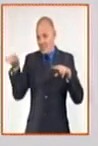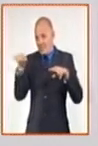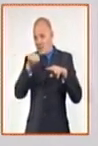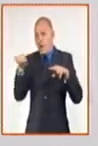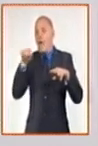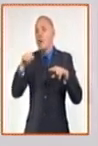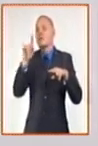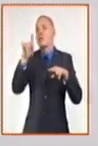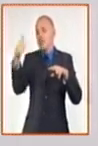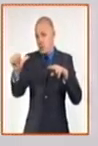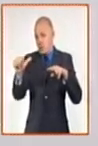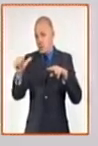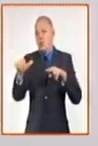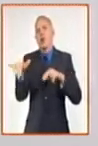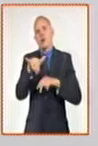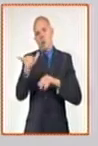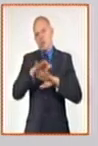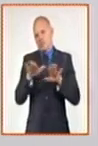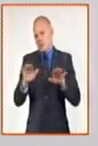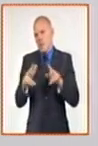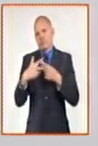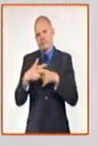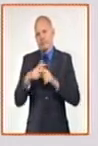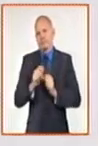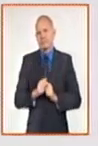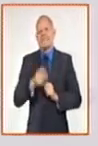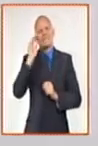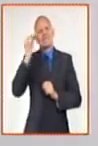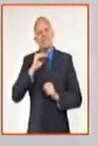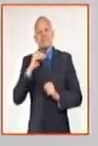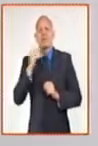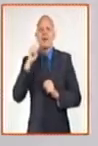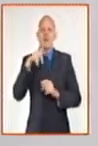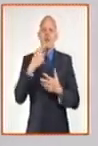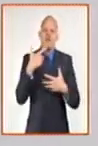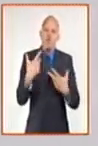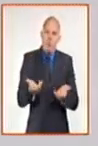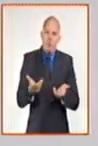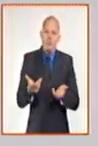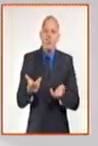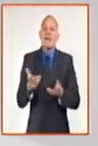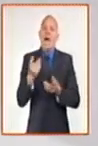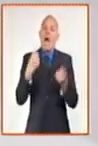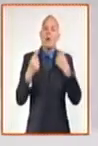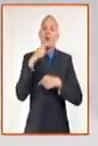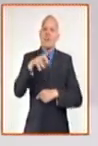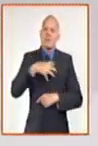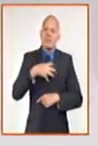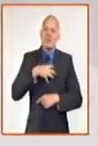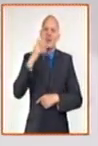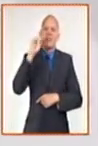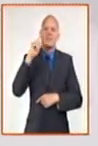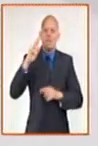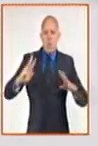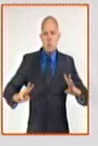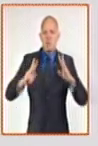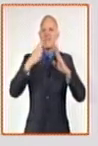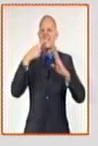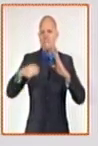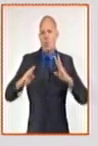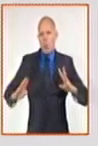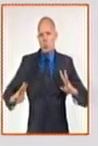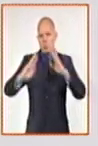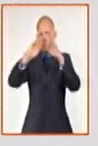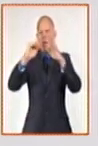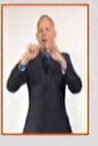que es la otra parte de la red de transmisión. O sea, la red de transmisión está compuesta por líneas de 220.000 volts y por líneas de 110.000 volts, que son los que llevan los